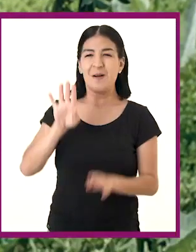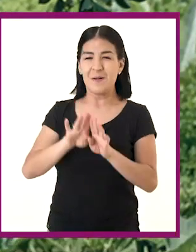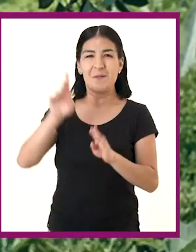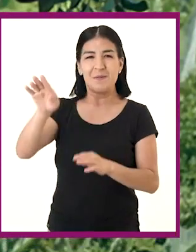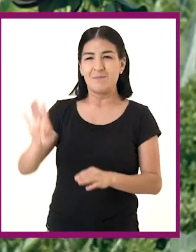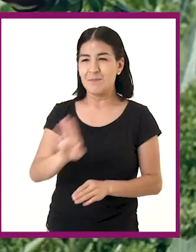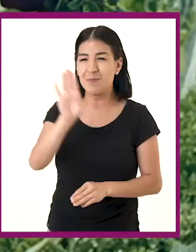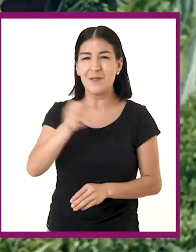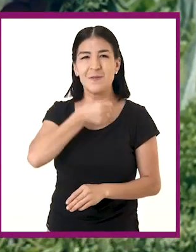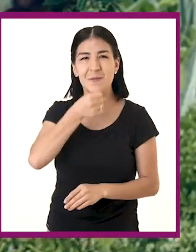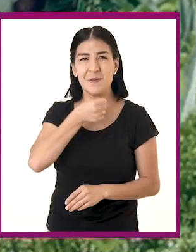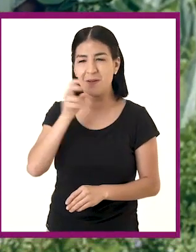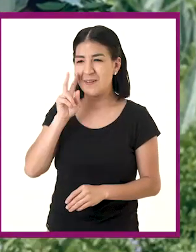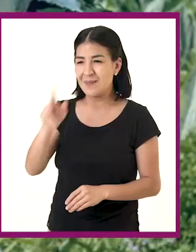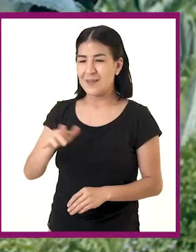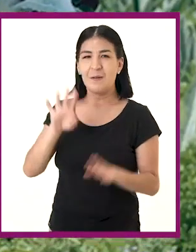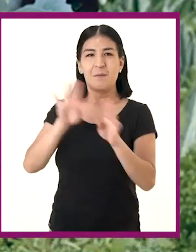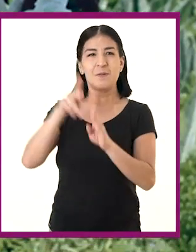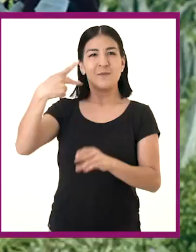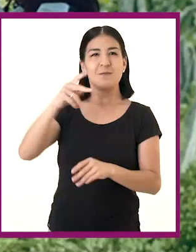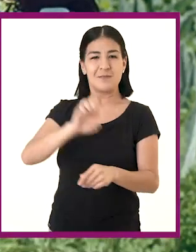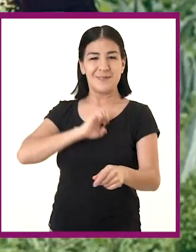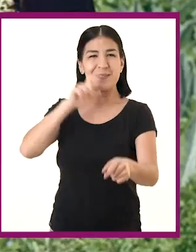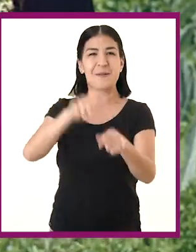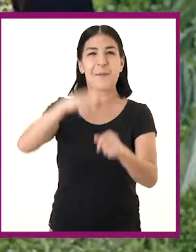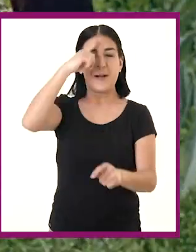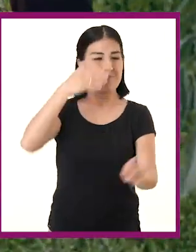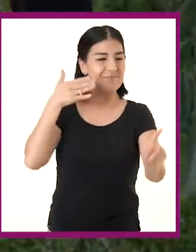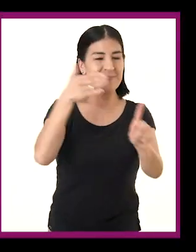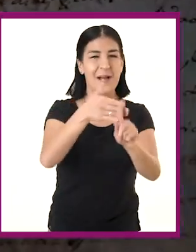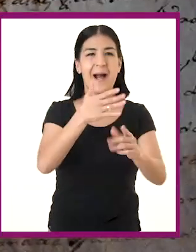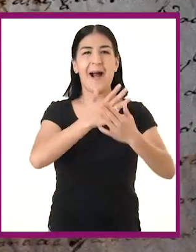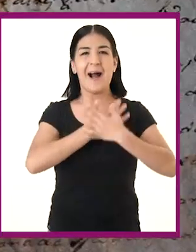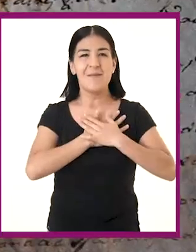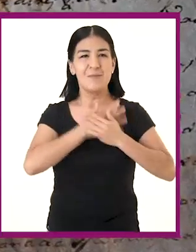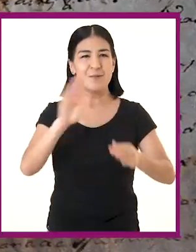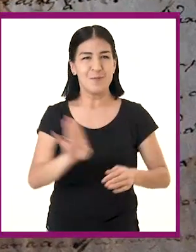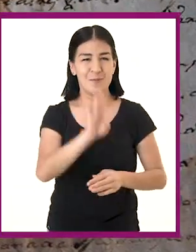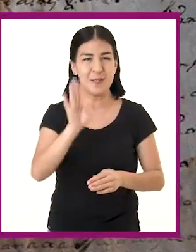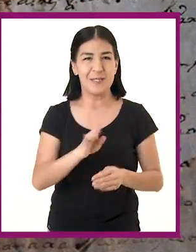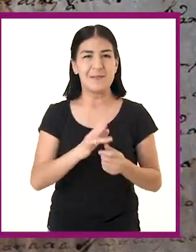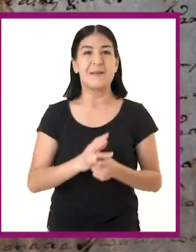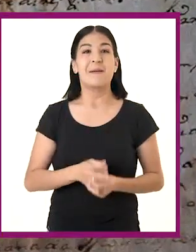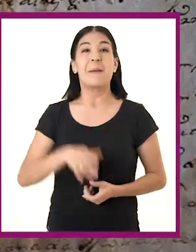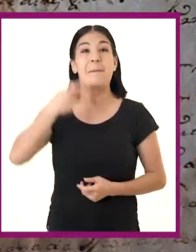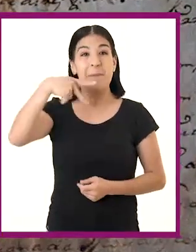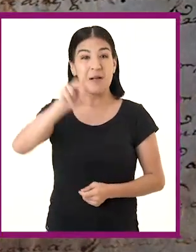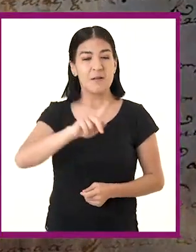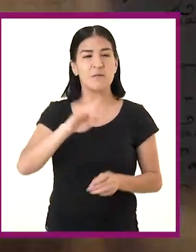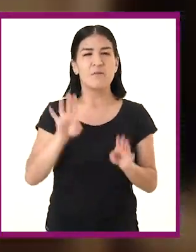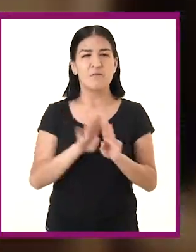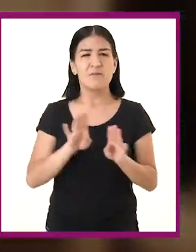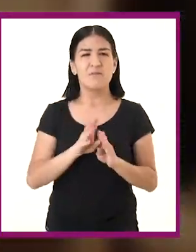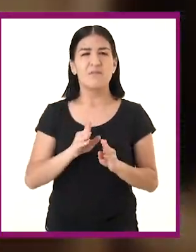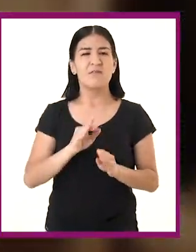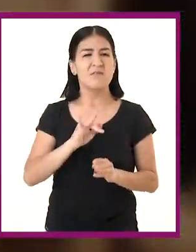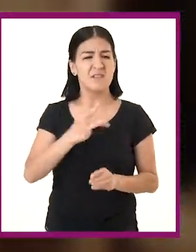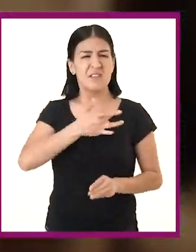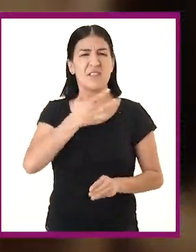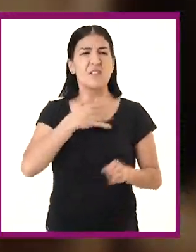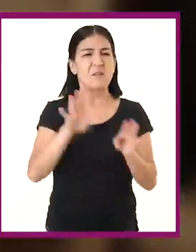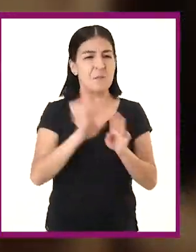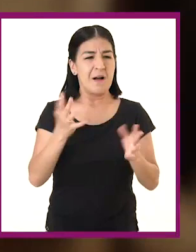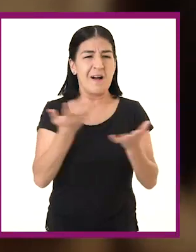era una bruja que se especializaba sobre el amor, pero pues nunca